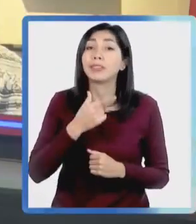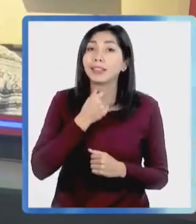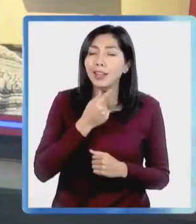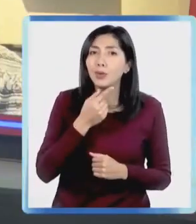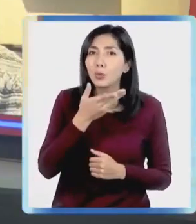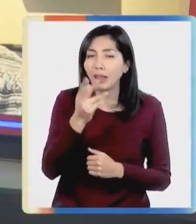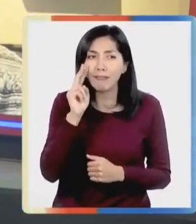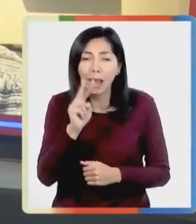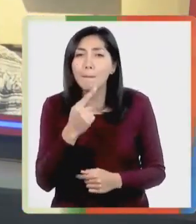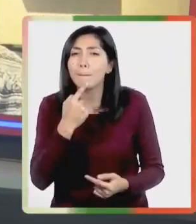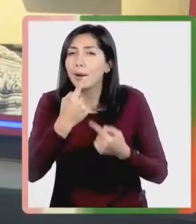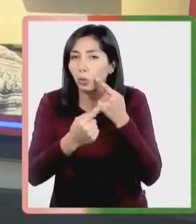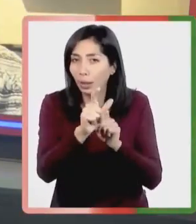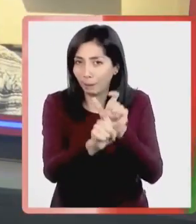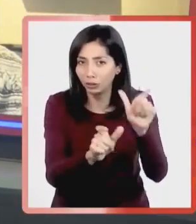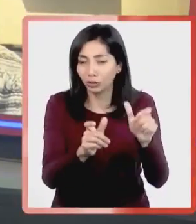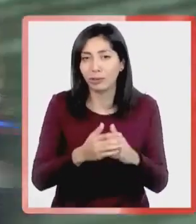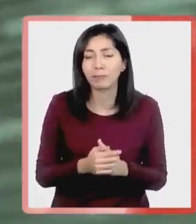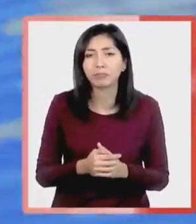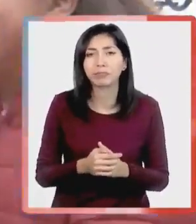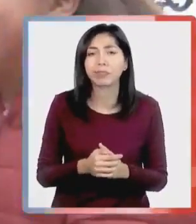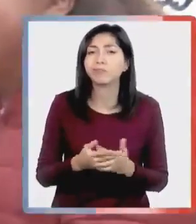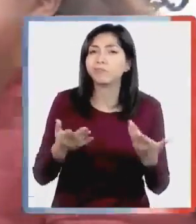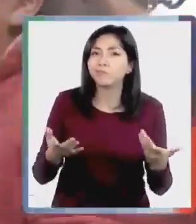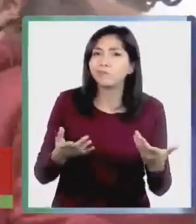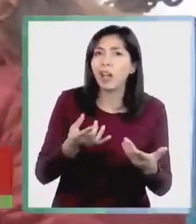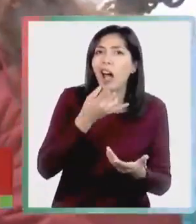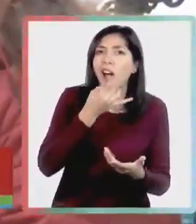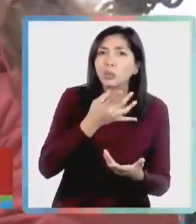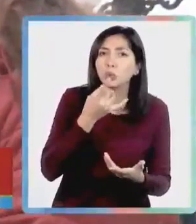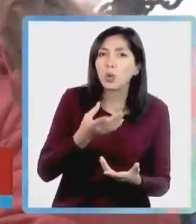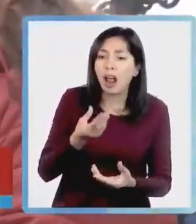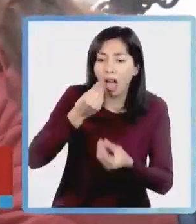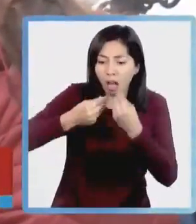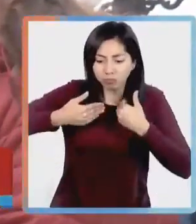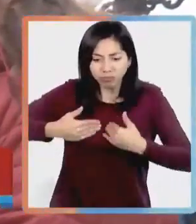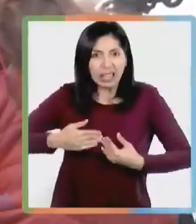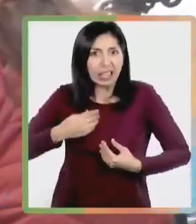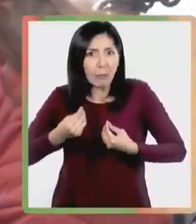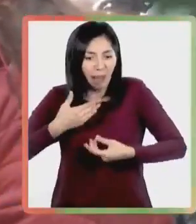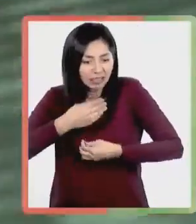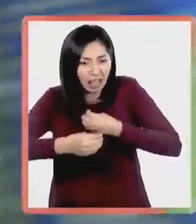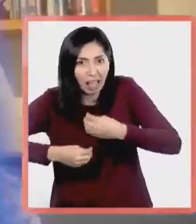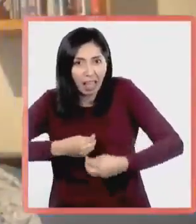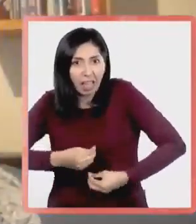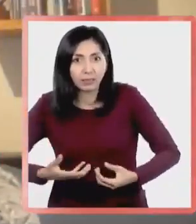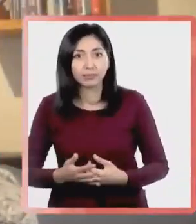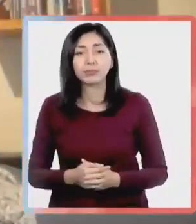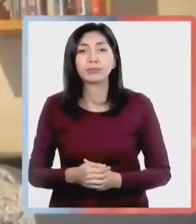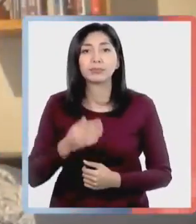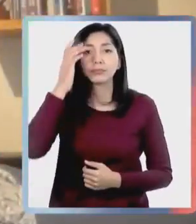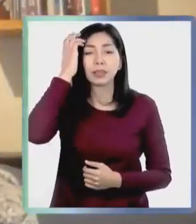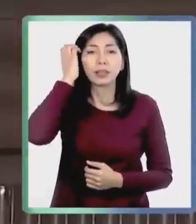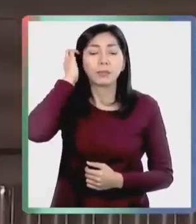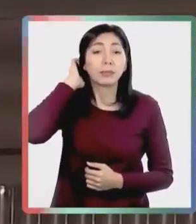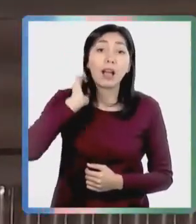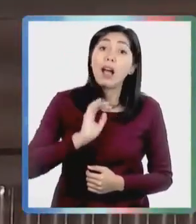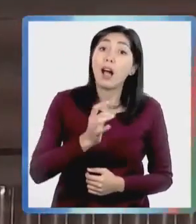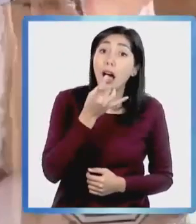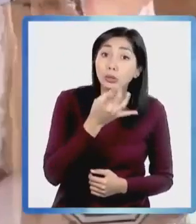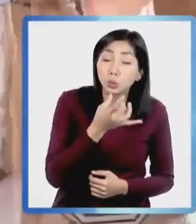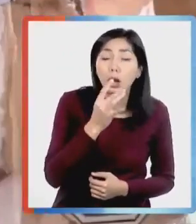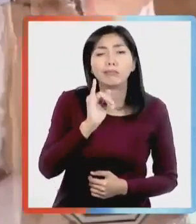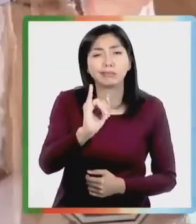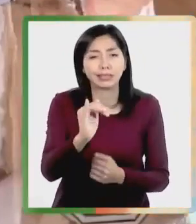Quiero invitarla a escuchar las preguntas de la gente. ¿Qué produce el azúcar en nuestro cuerpo? El azúcar es